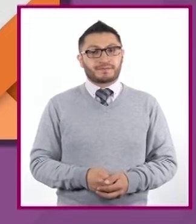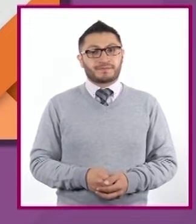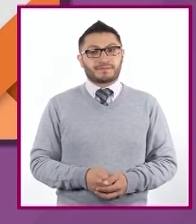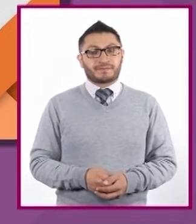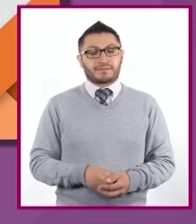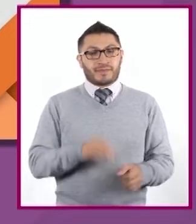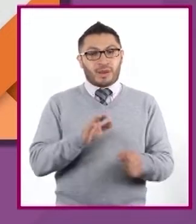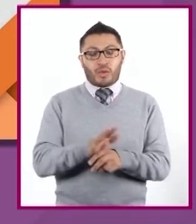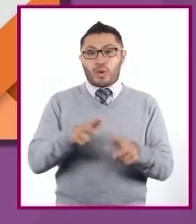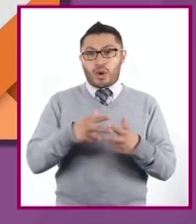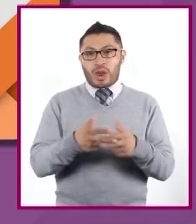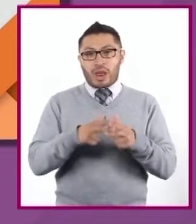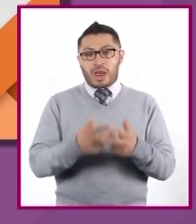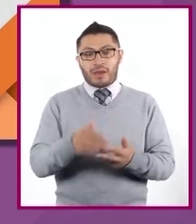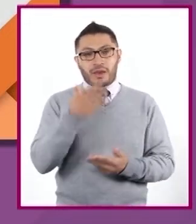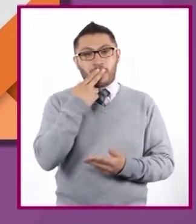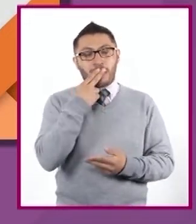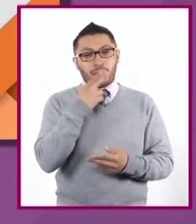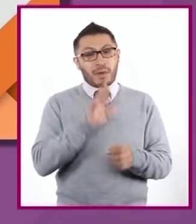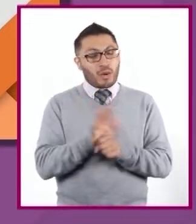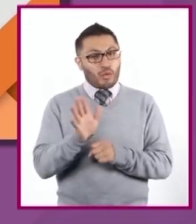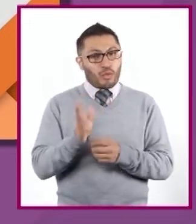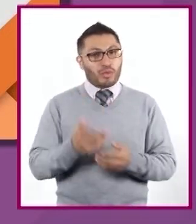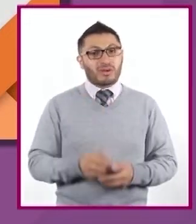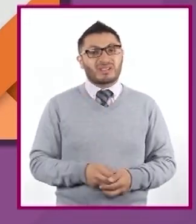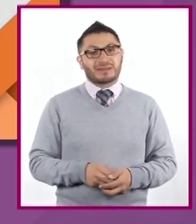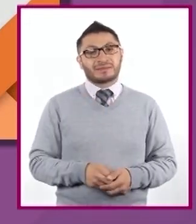¿Qué herramientas utilizan?